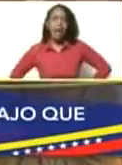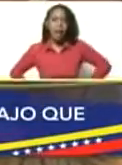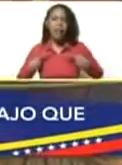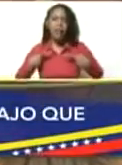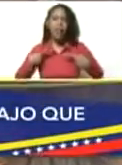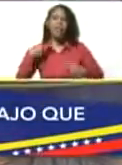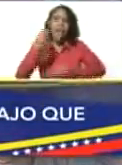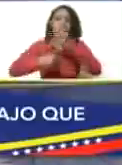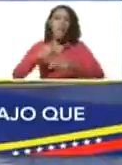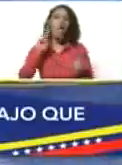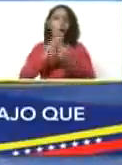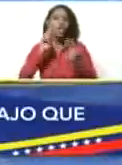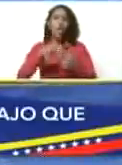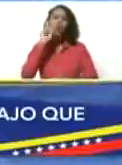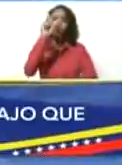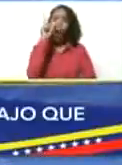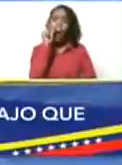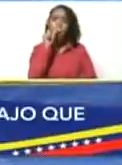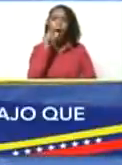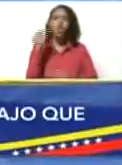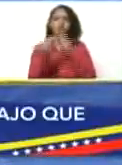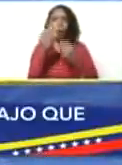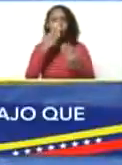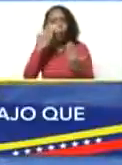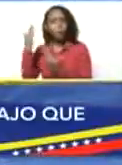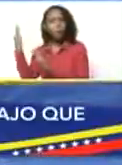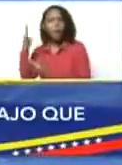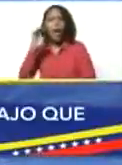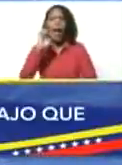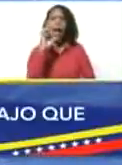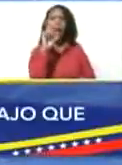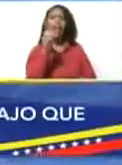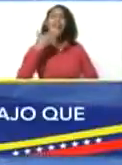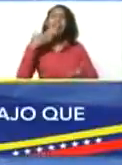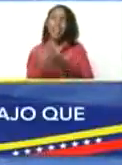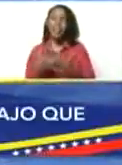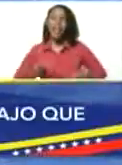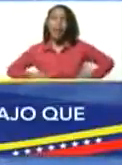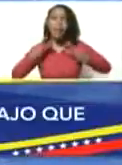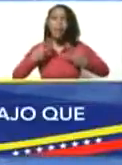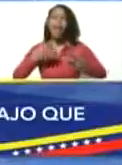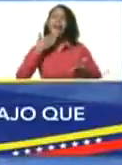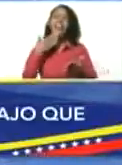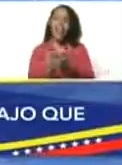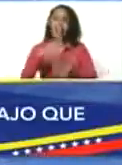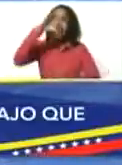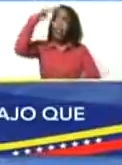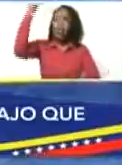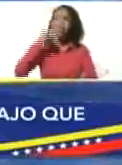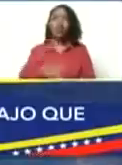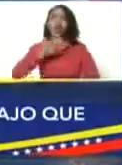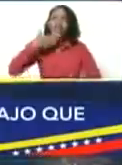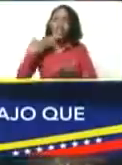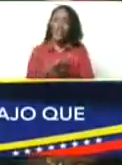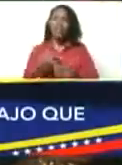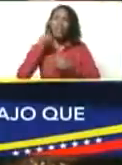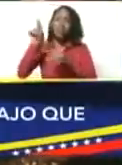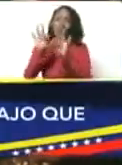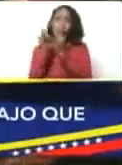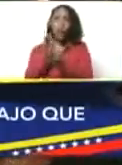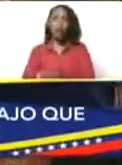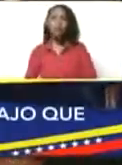de haber conocido a un hombre como Earle Herrera. Gracias a la vida, gracias a Dios, gracias a su